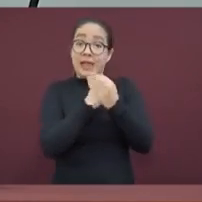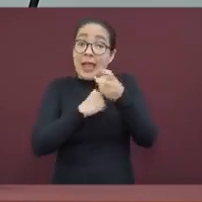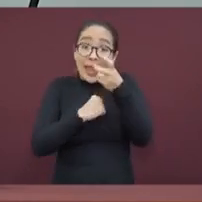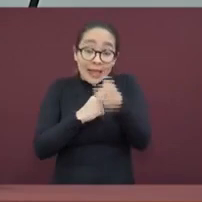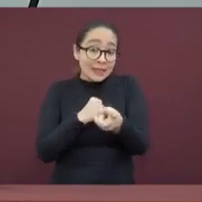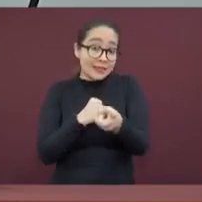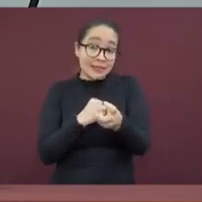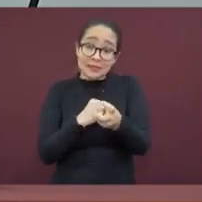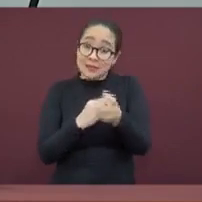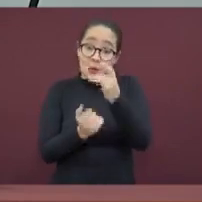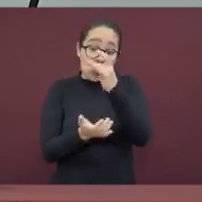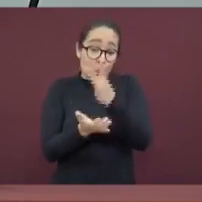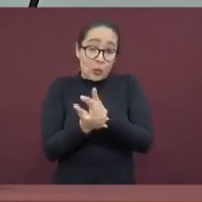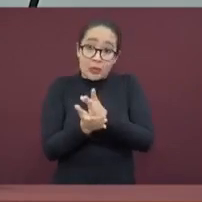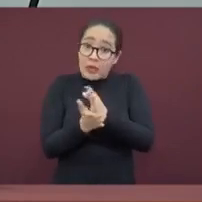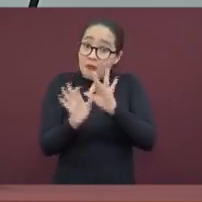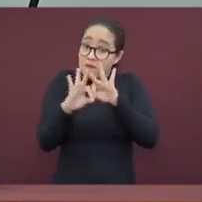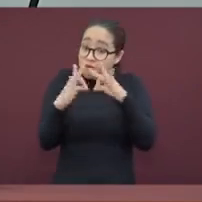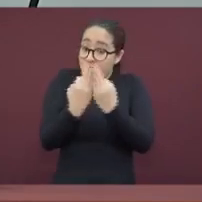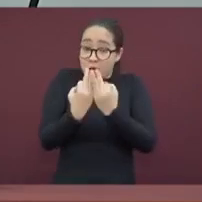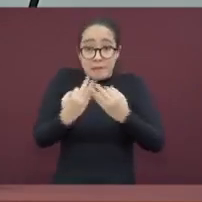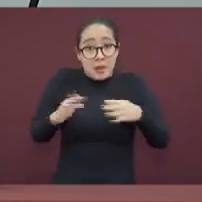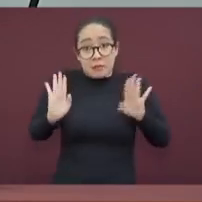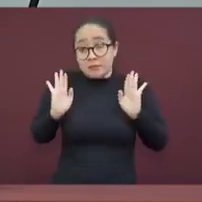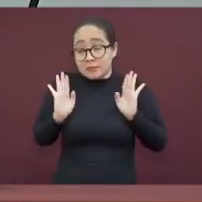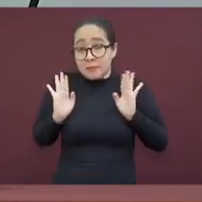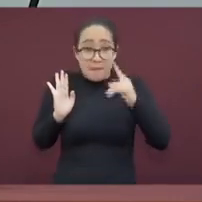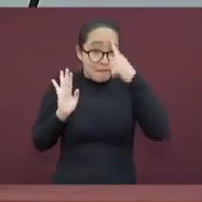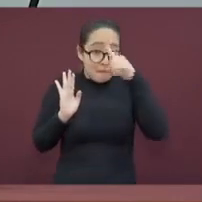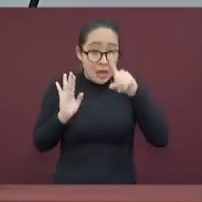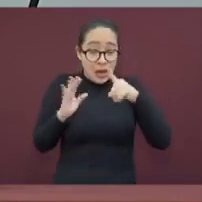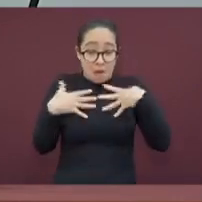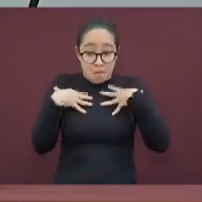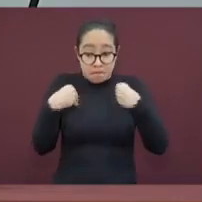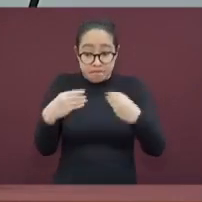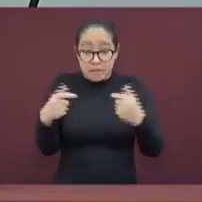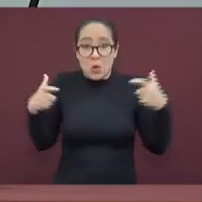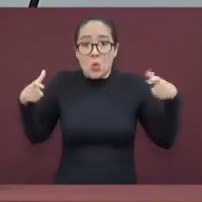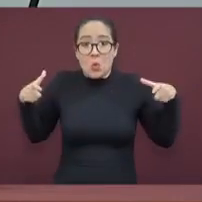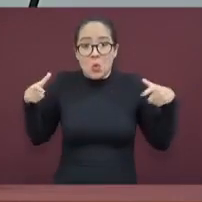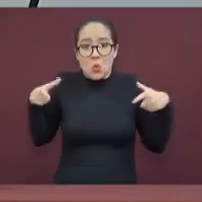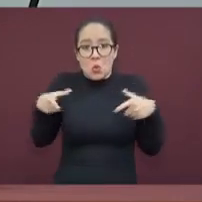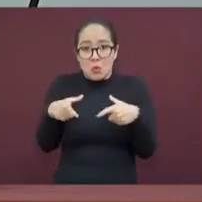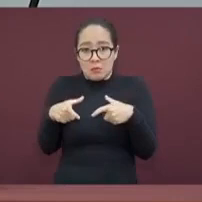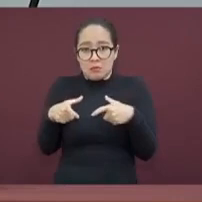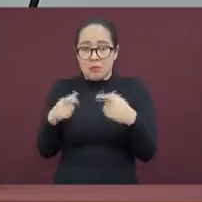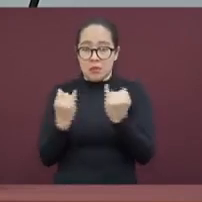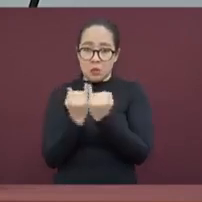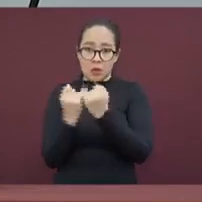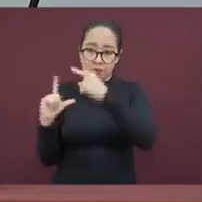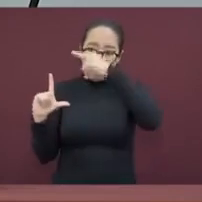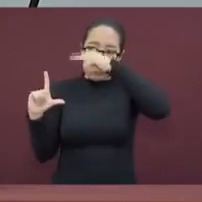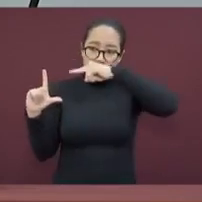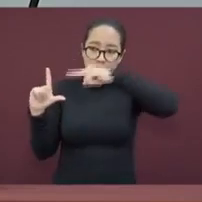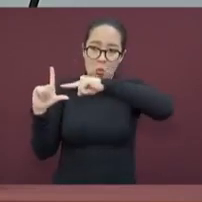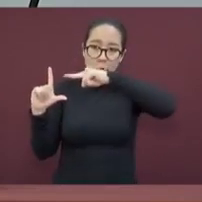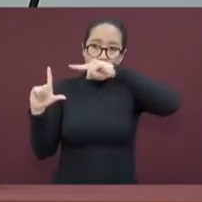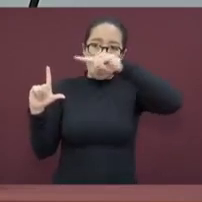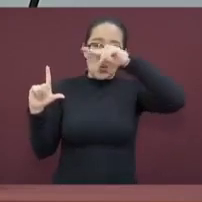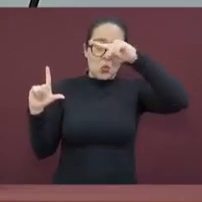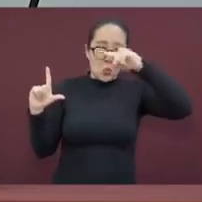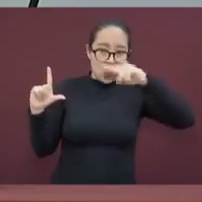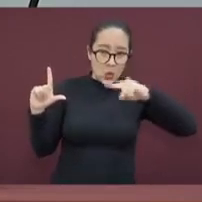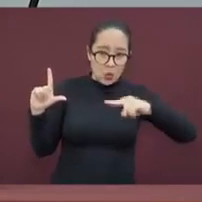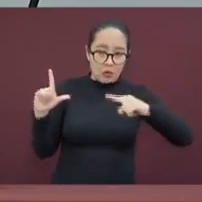escuchen bien la única forma de bajar la velocidad de contagios es importante en este